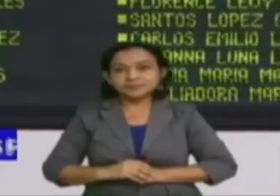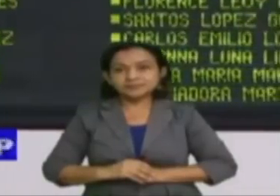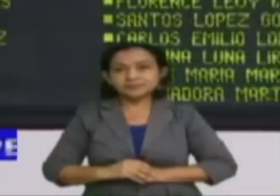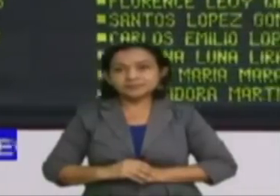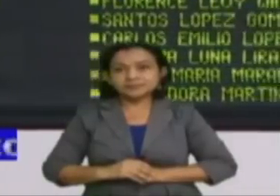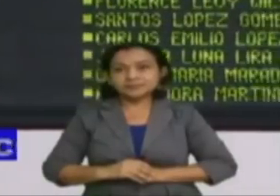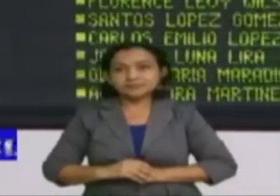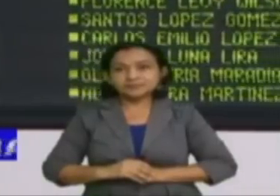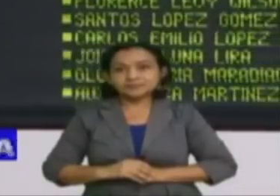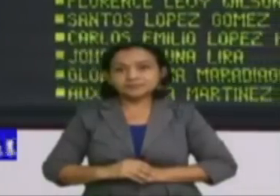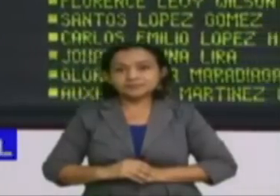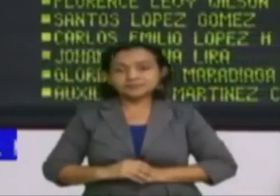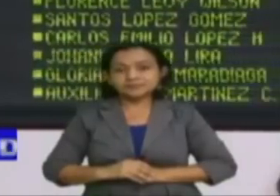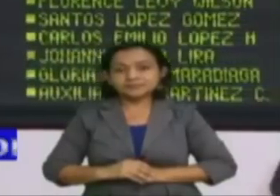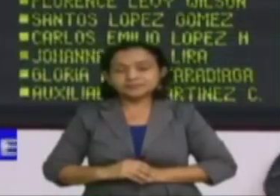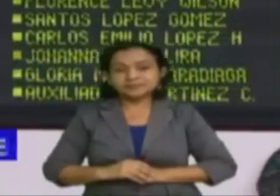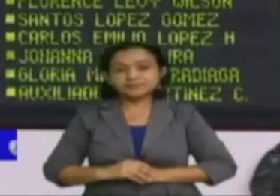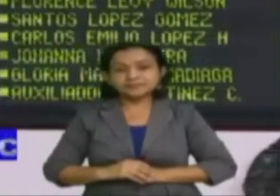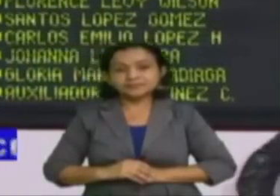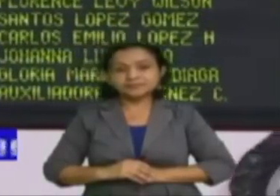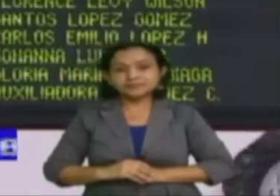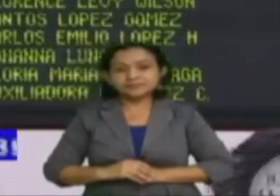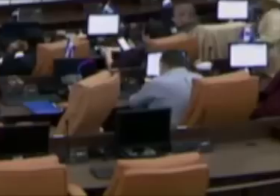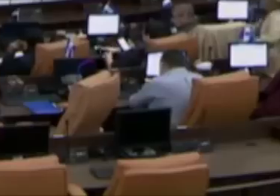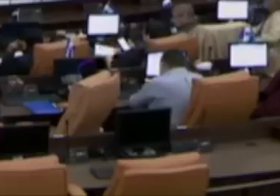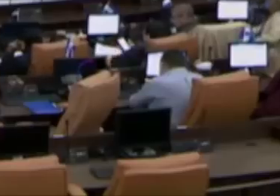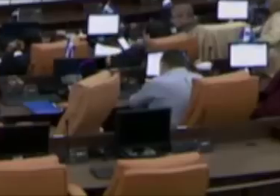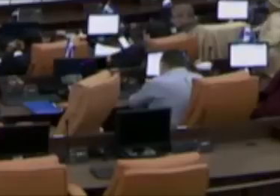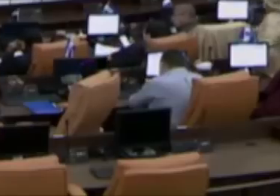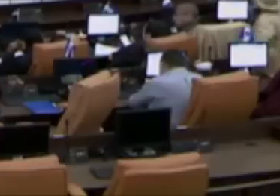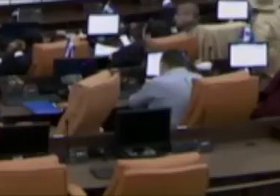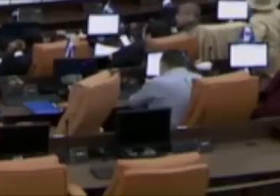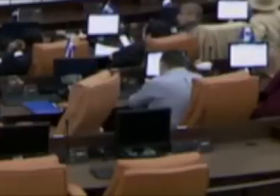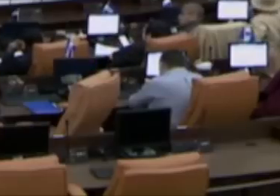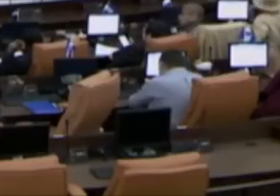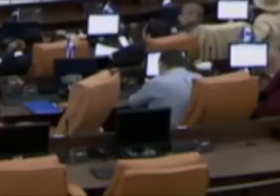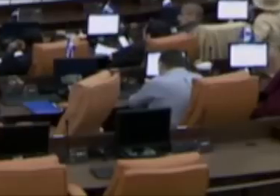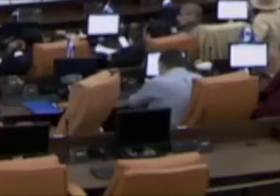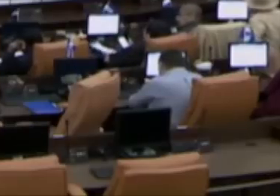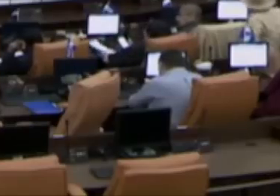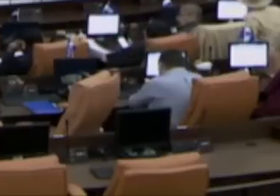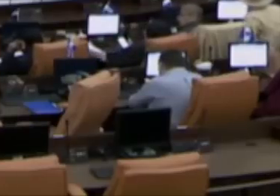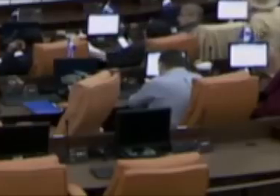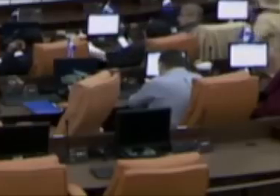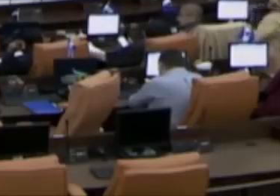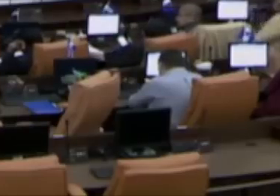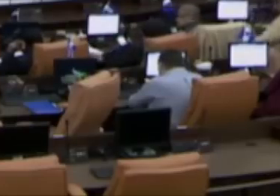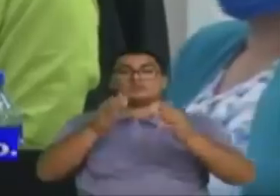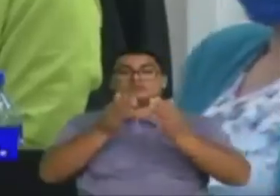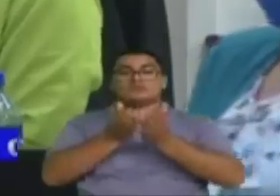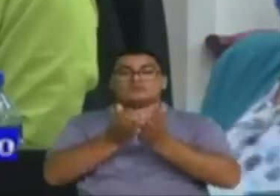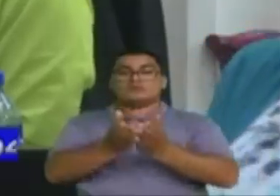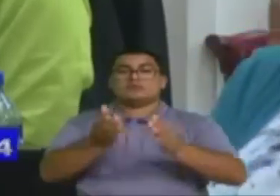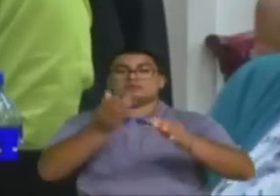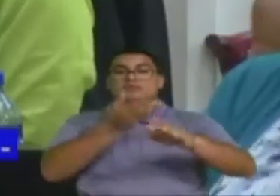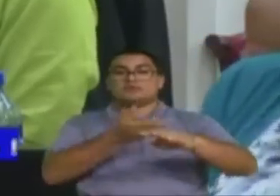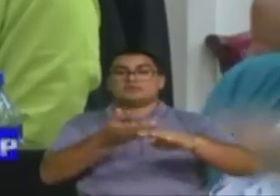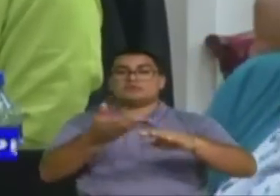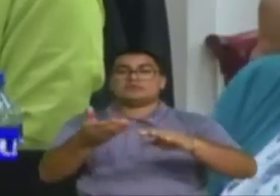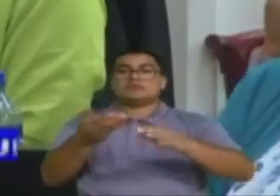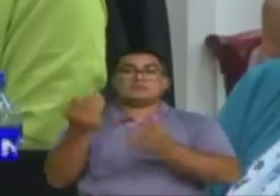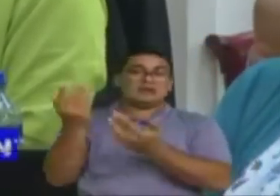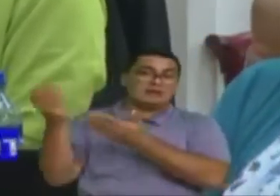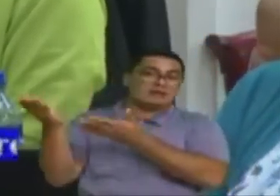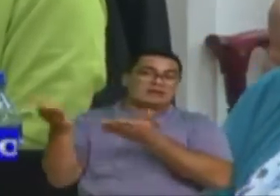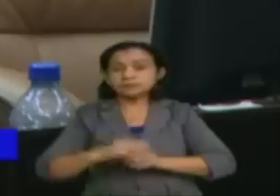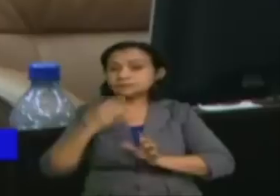de las noticias en Internet y acallar las voces críticas de los opositores de Daniel Ortega. La ley establece condenas de 2 a 8